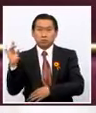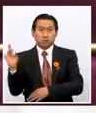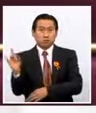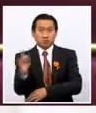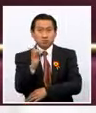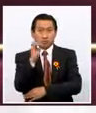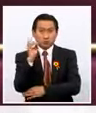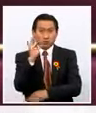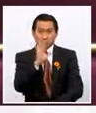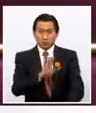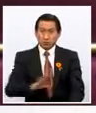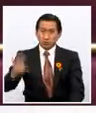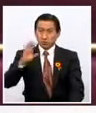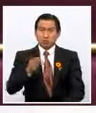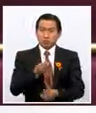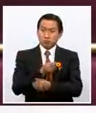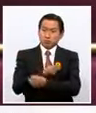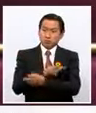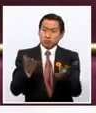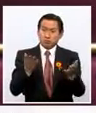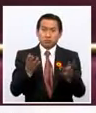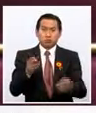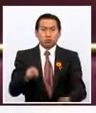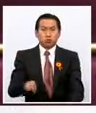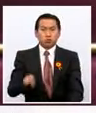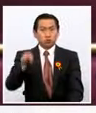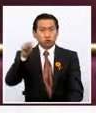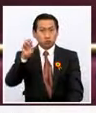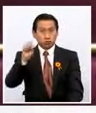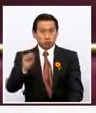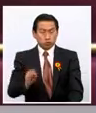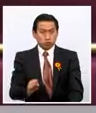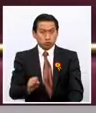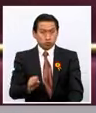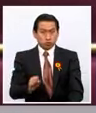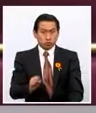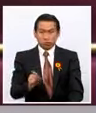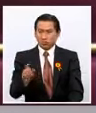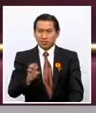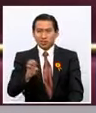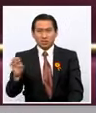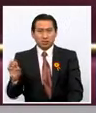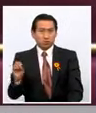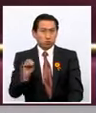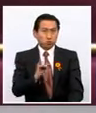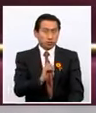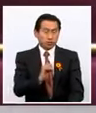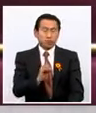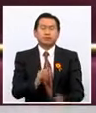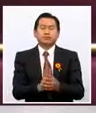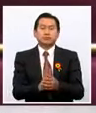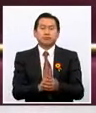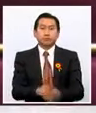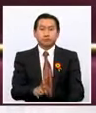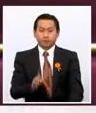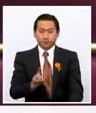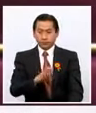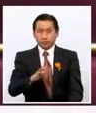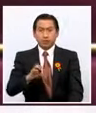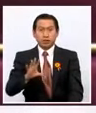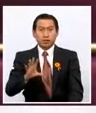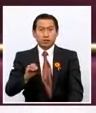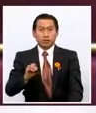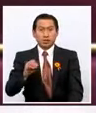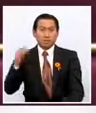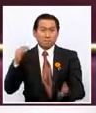en todo el país de norte a sur y de oriente a occidente 150 mil bolsas